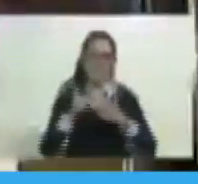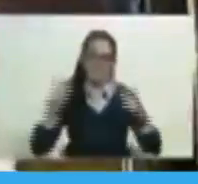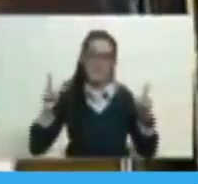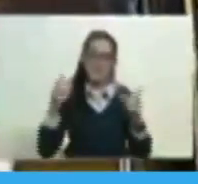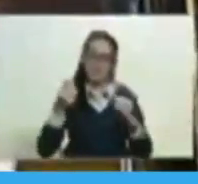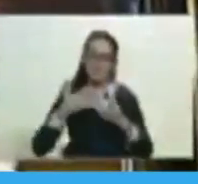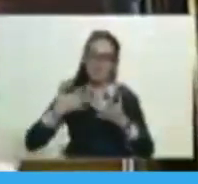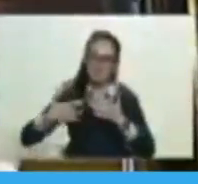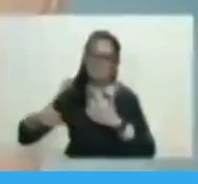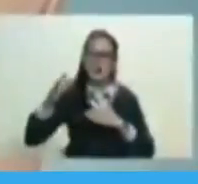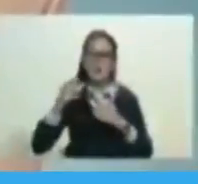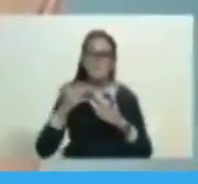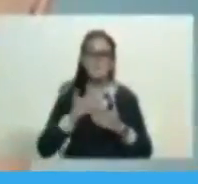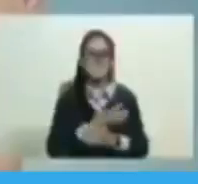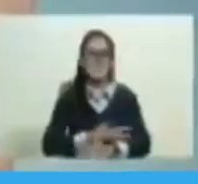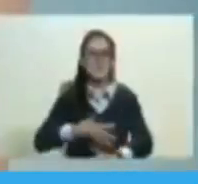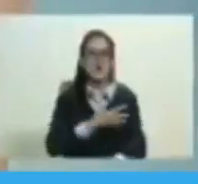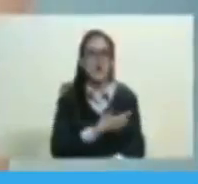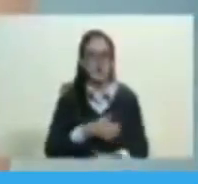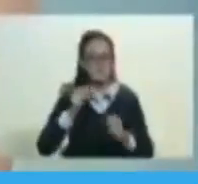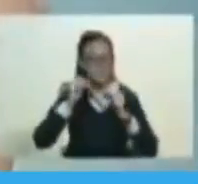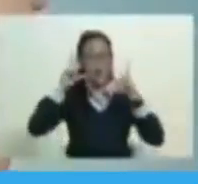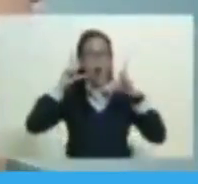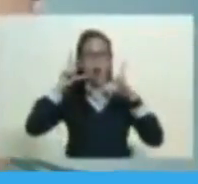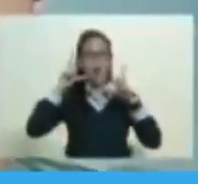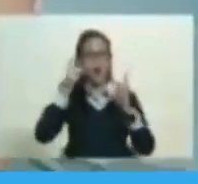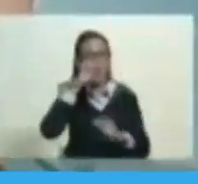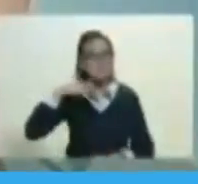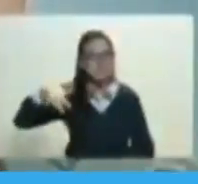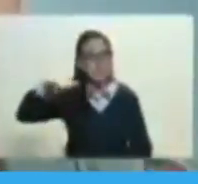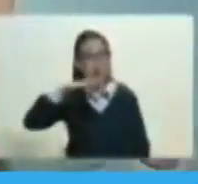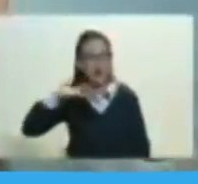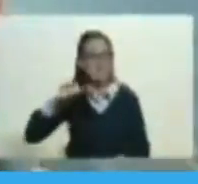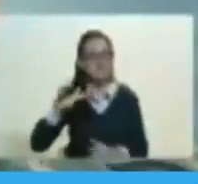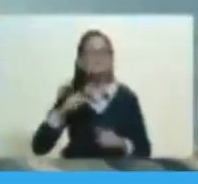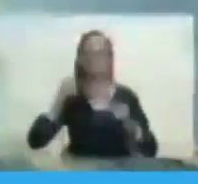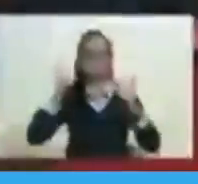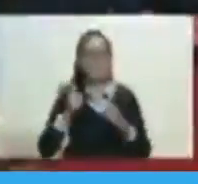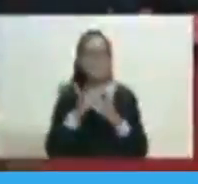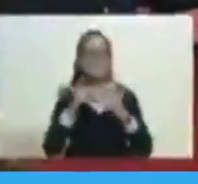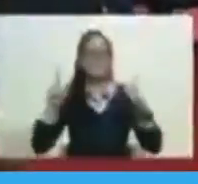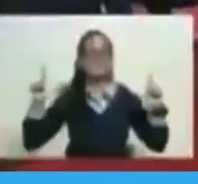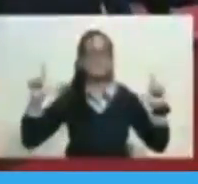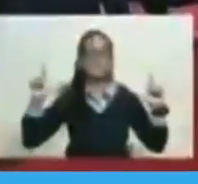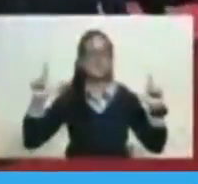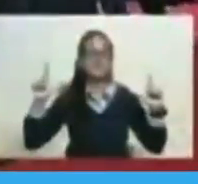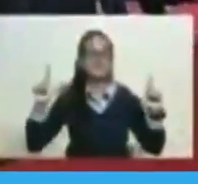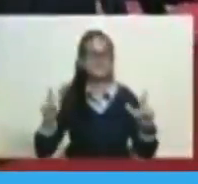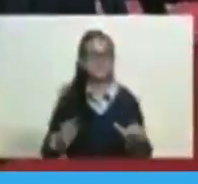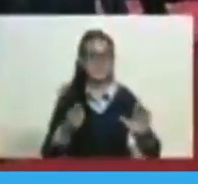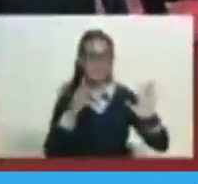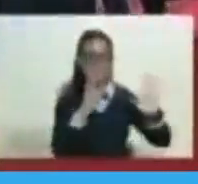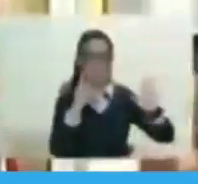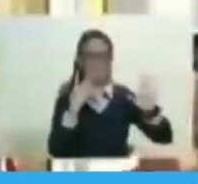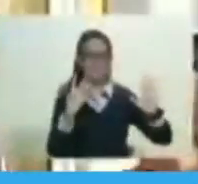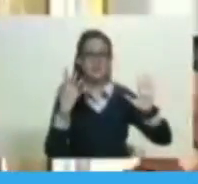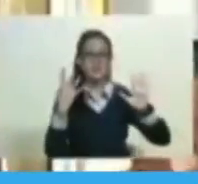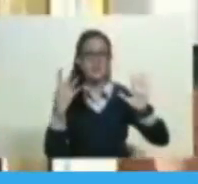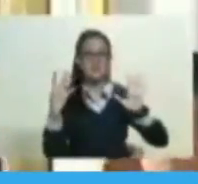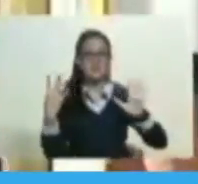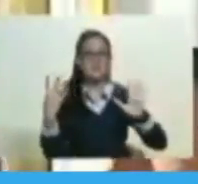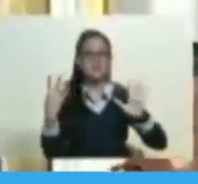ella, Diosdado Cabello, y bueno, y toda esta gente que pues tienen, entre otros, indictment en Estados Unidos, acusaciones en